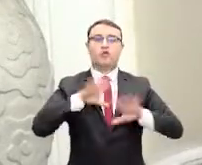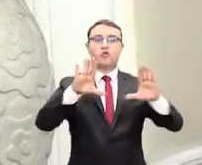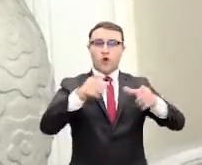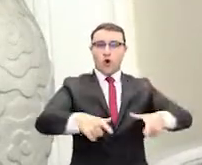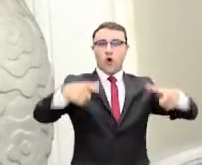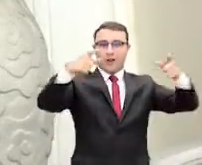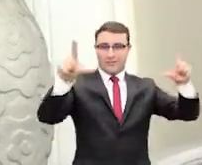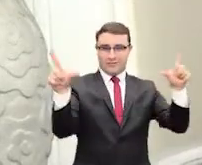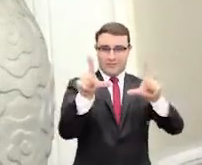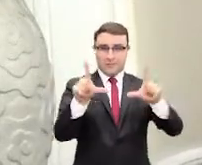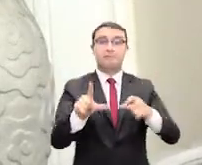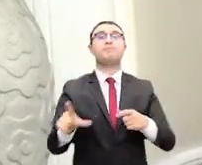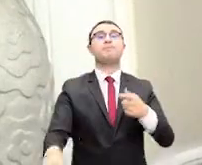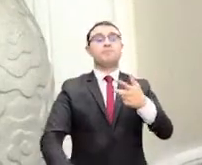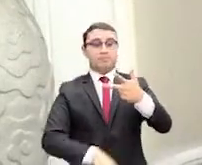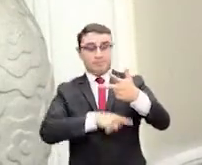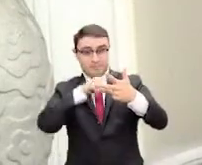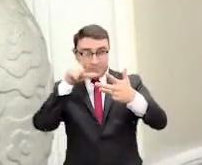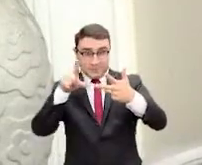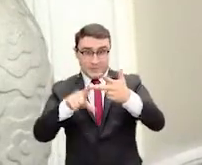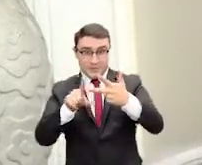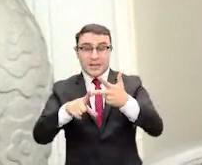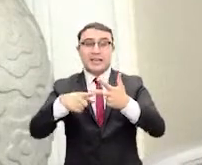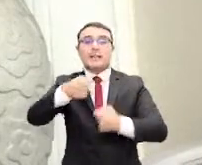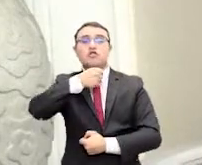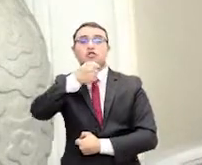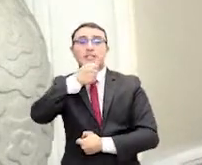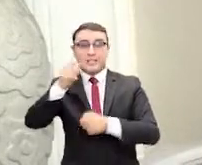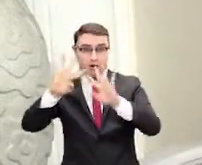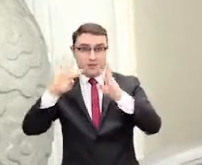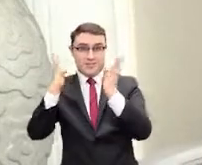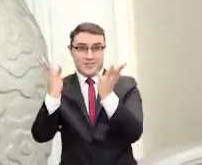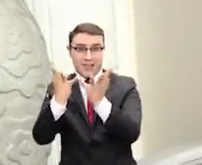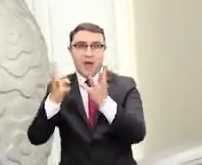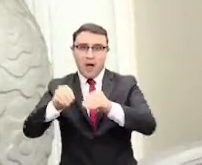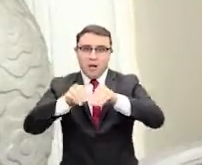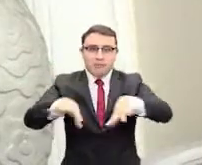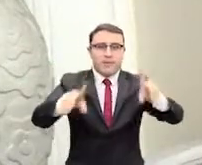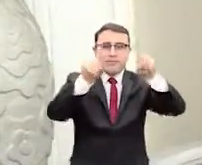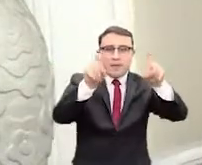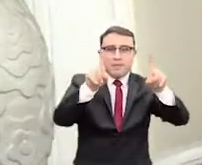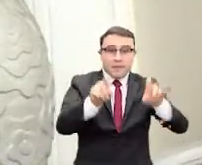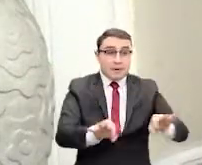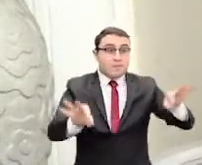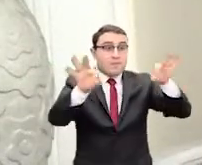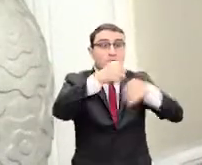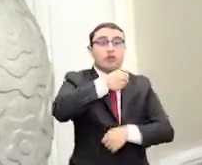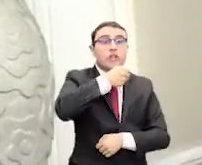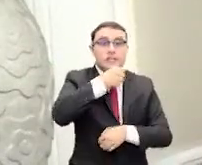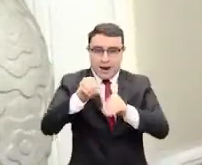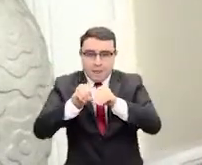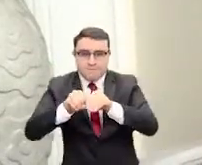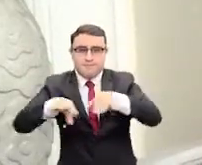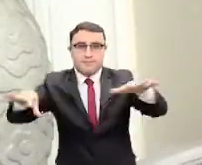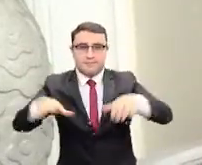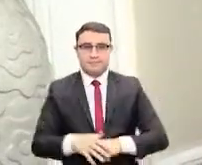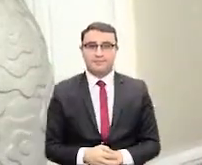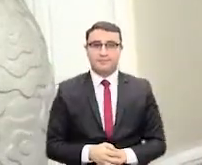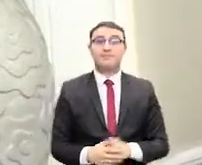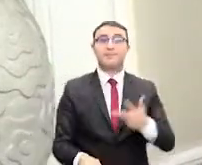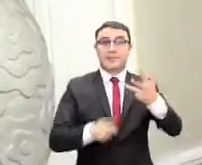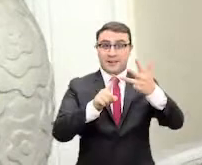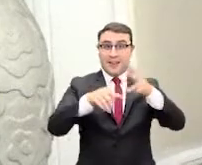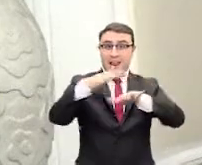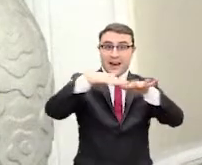noticiero del senado entonces de las noticias más relevantes del trabajo del legislativo de sus integrantes también a través de las redes